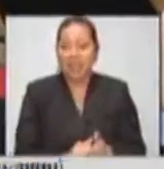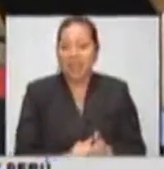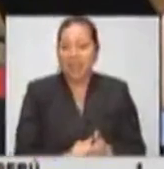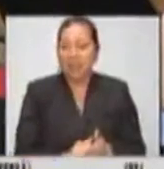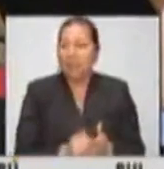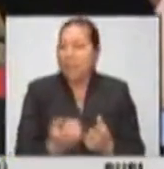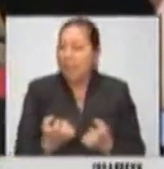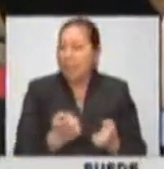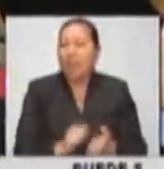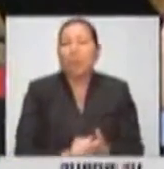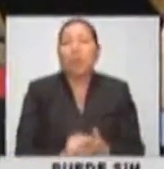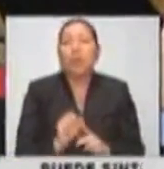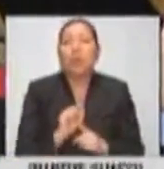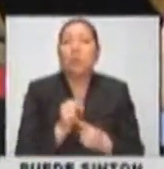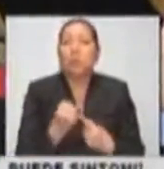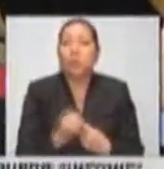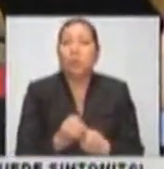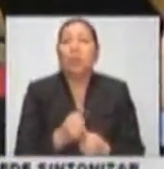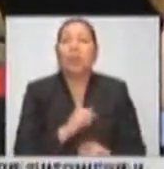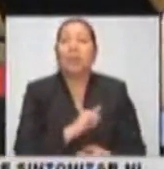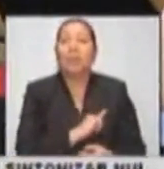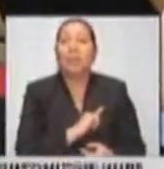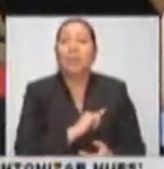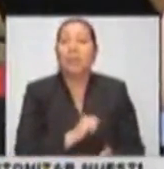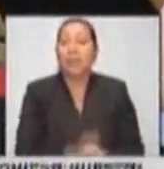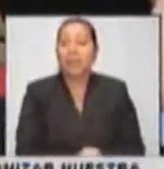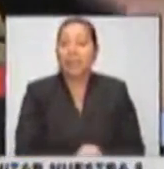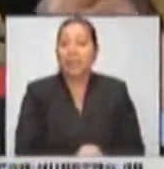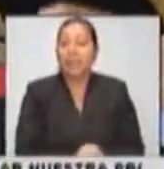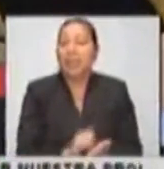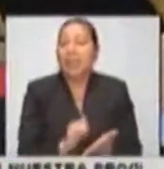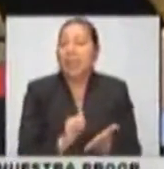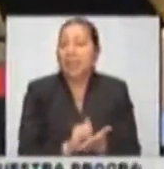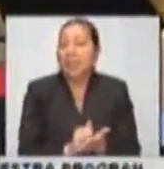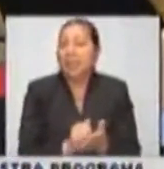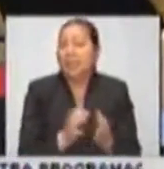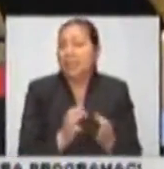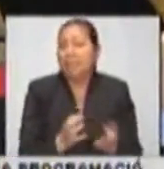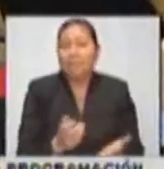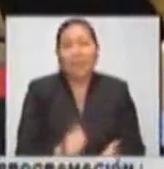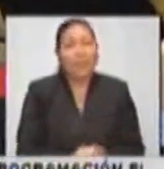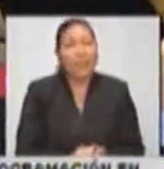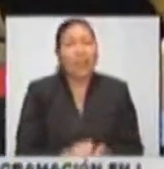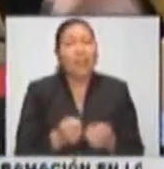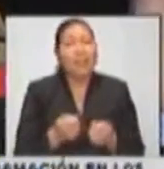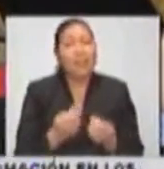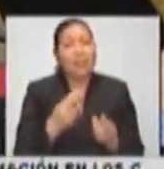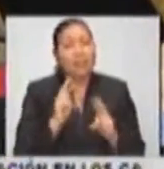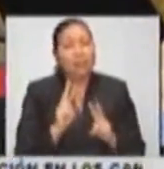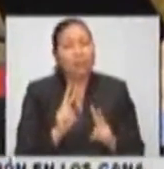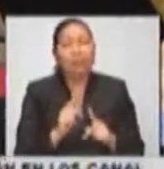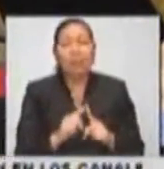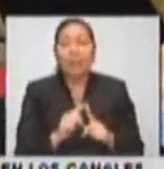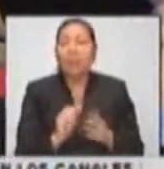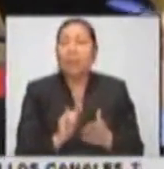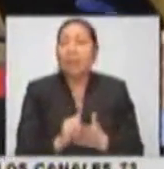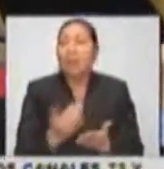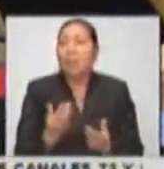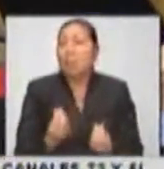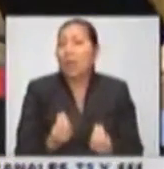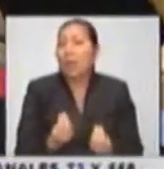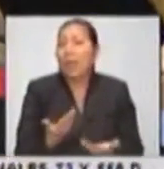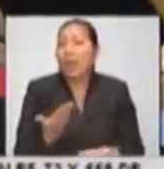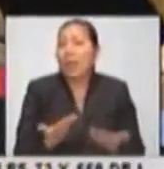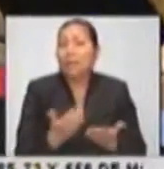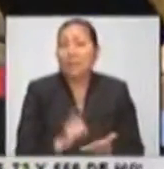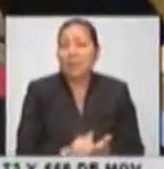¿no?, económicos, sociales, institucionales, que en verdad exigen esa mirada multidisciplinaria que pocas veces en el